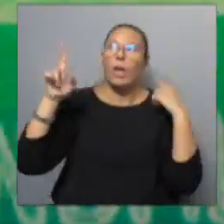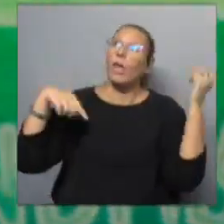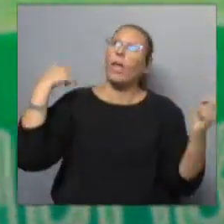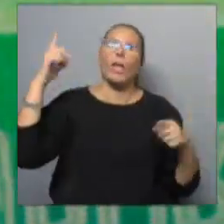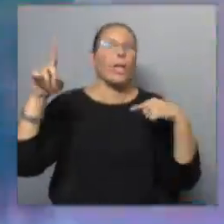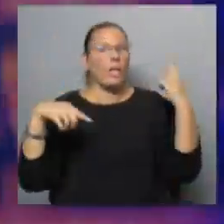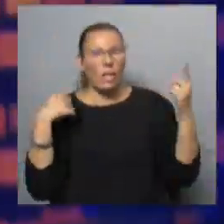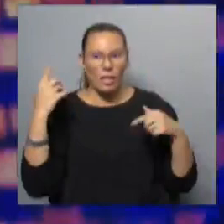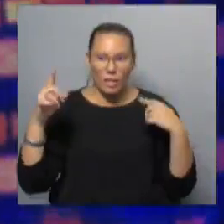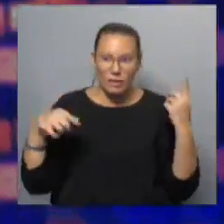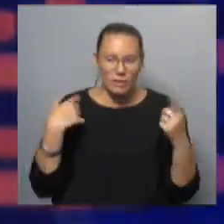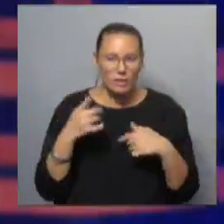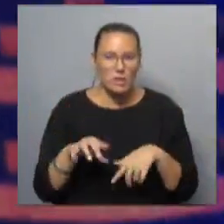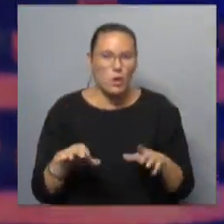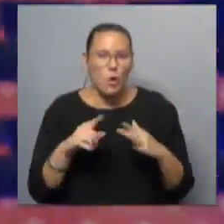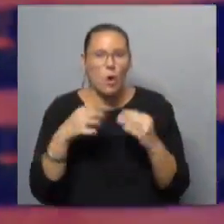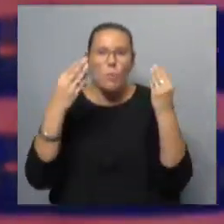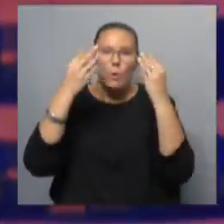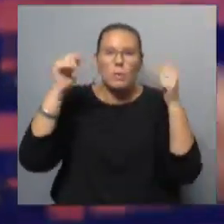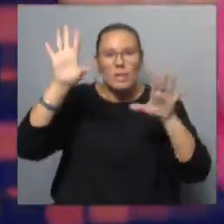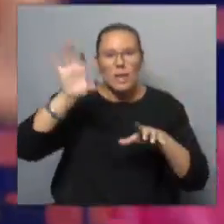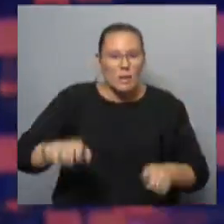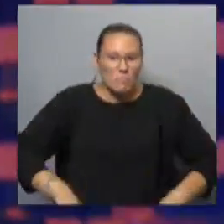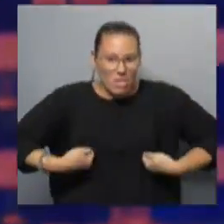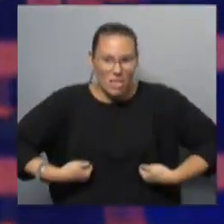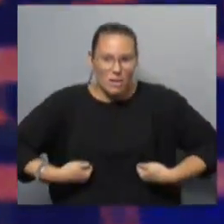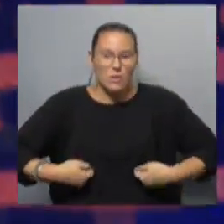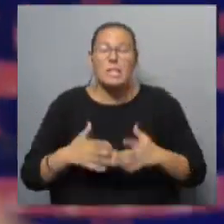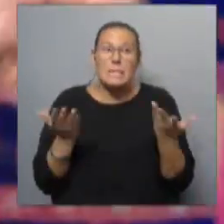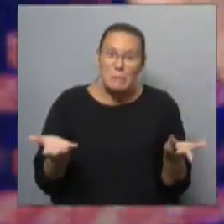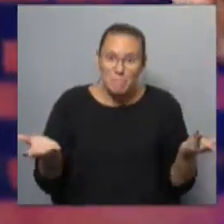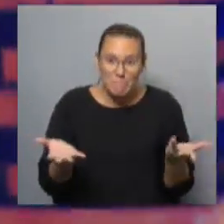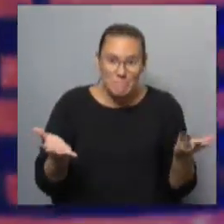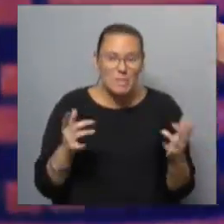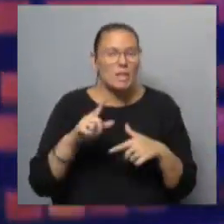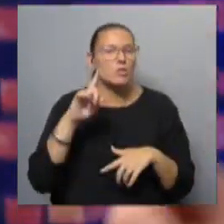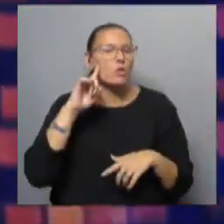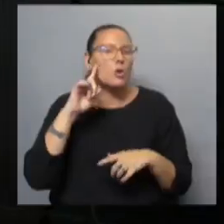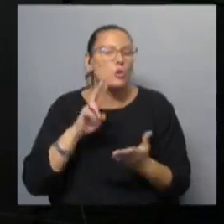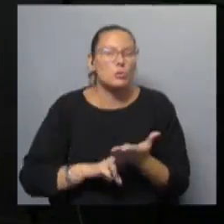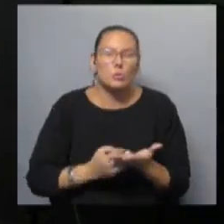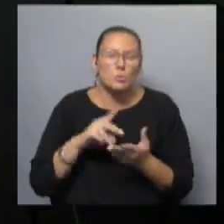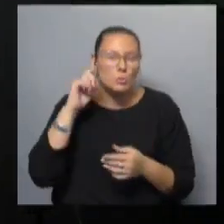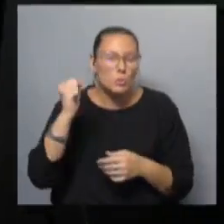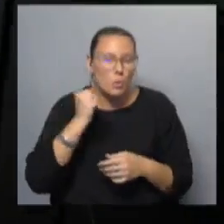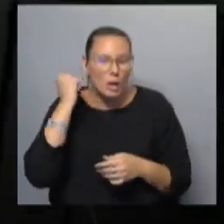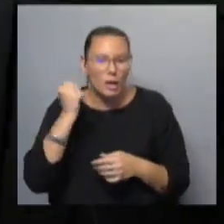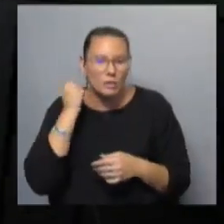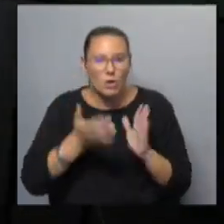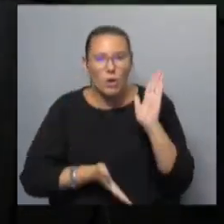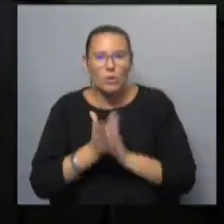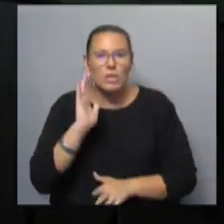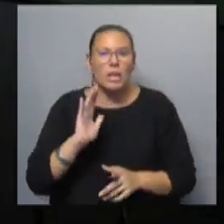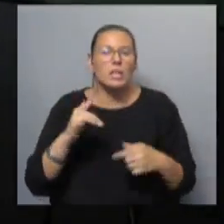En todavía, otra cosa, sí. De pijama. O me vi detrás de los pantalones. Estoy como en calzoncillos, ¿viste? Eso es tremendo. Salir de pijama o claro. Que te